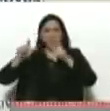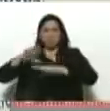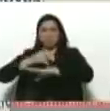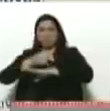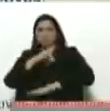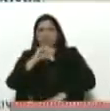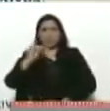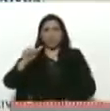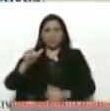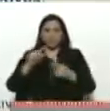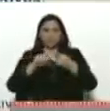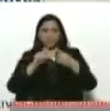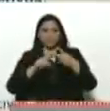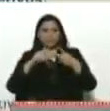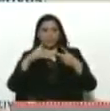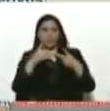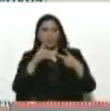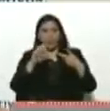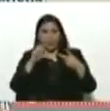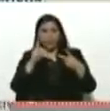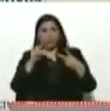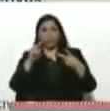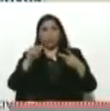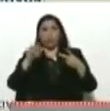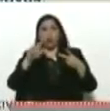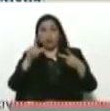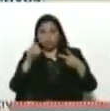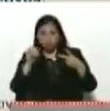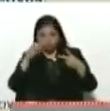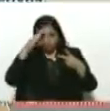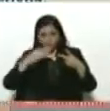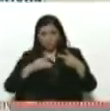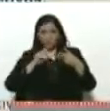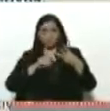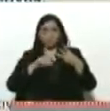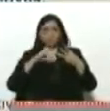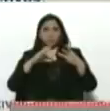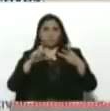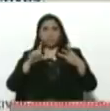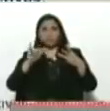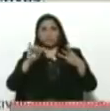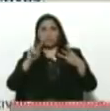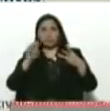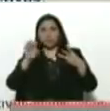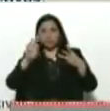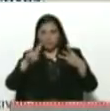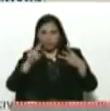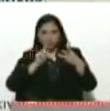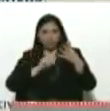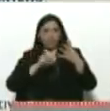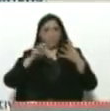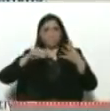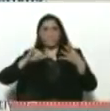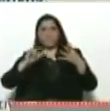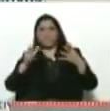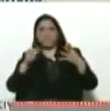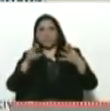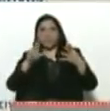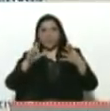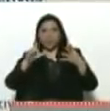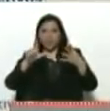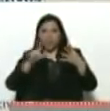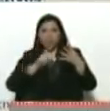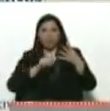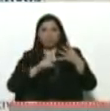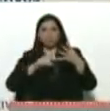CIA, Eduardo José Báez, general de brigada, Cliver Alcalá, alias César, Miguel Carmelo Cisco,